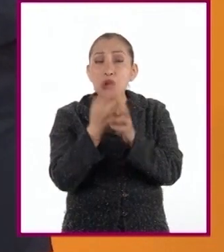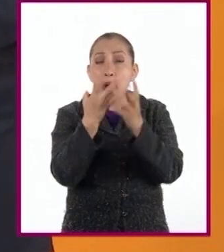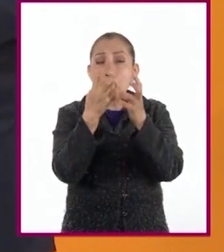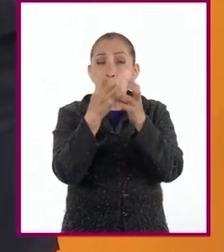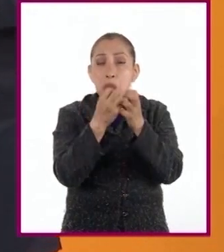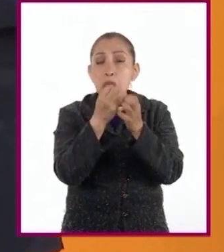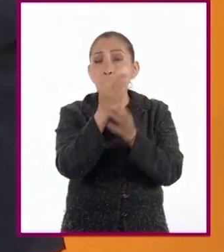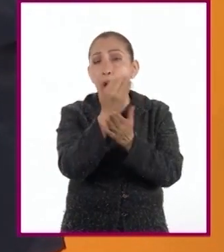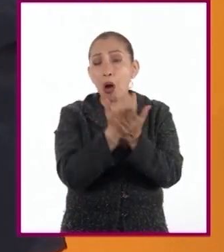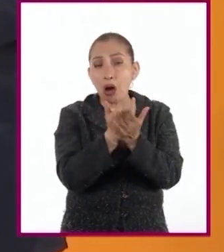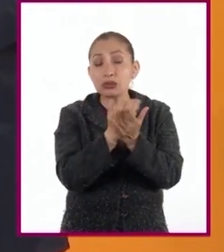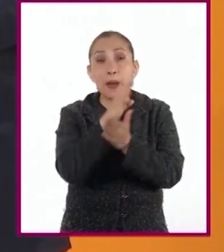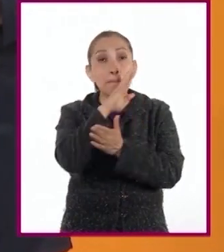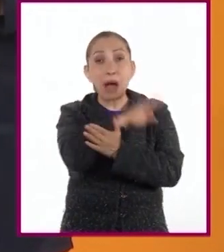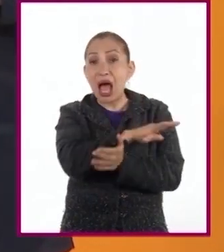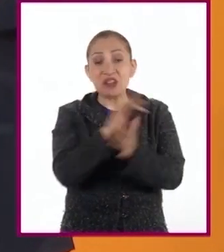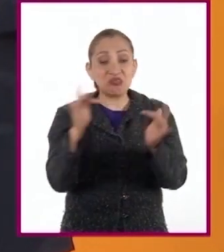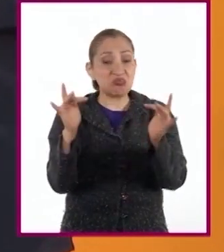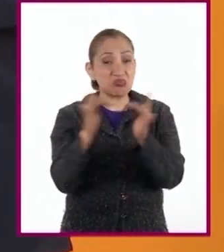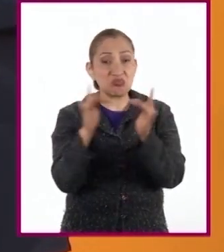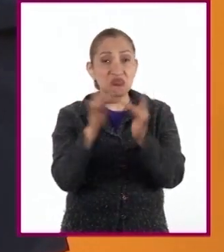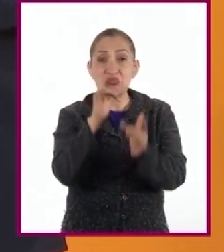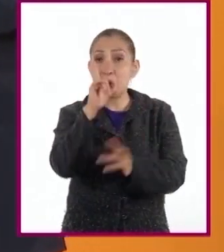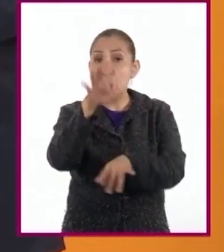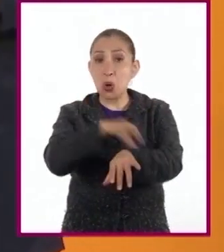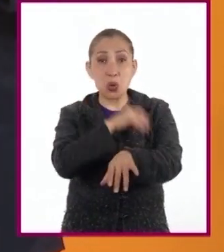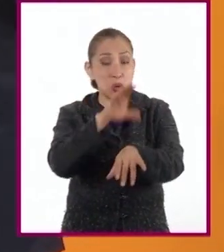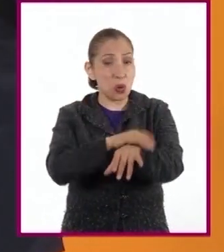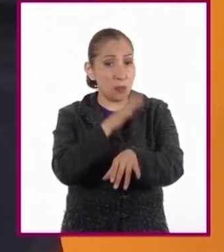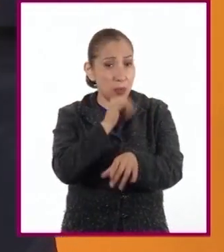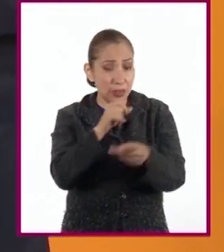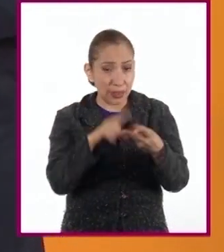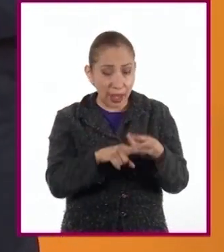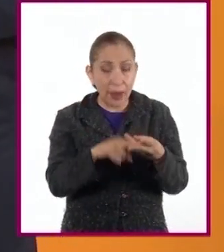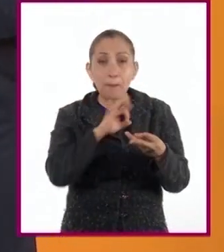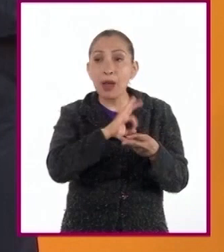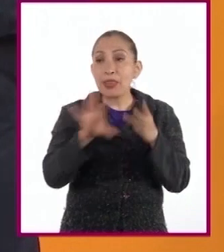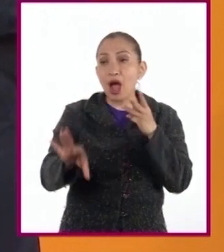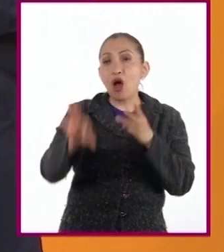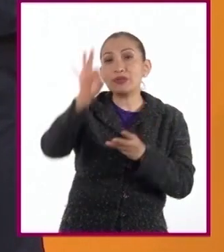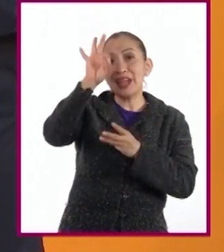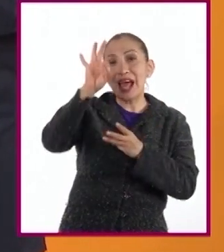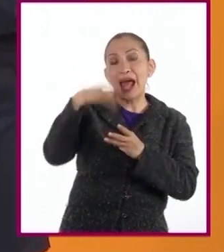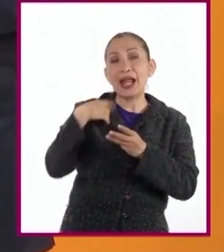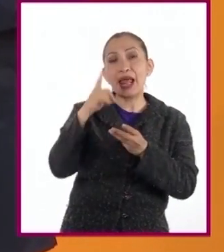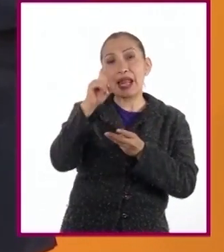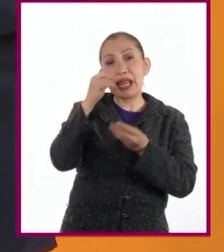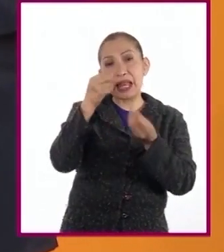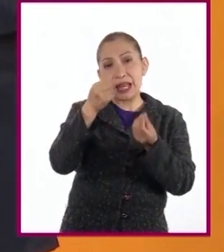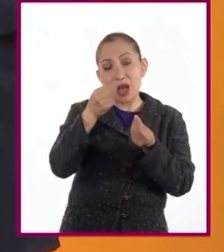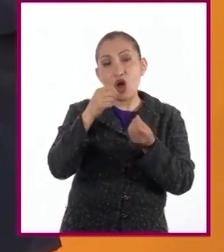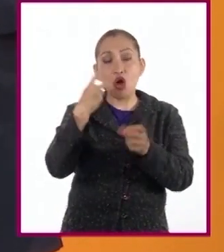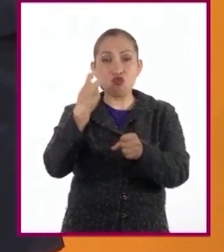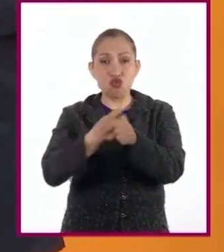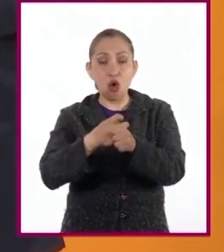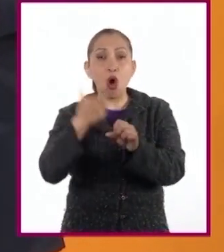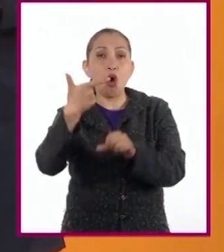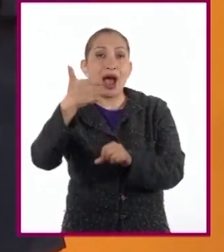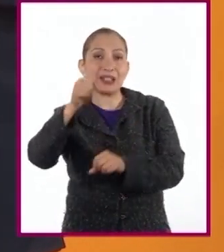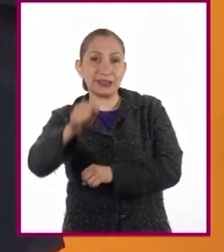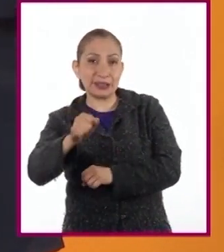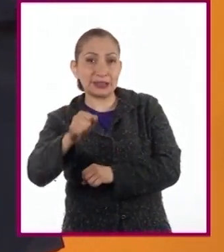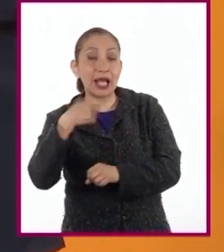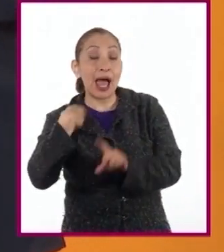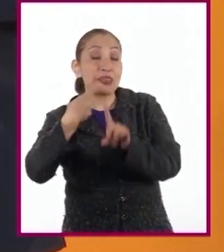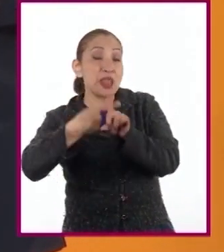ebullición. Son malos conductores de corriente eléctrica. Se pueden encontrar en estado líquido, sólido y gaseoso,